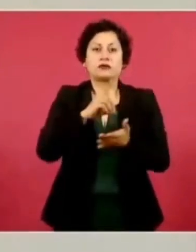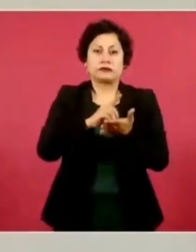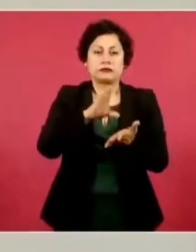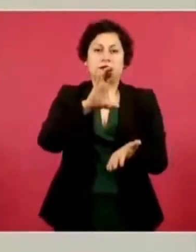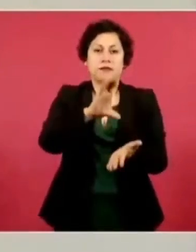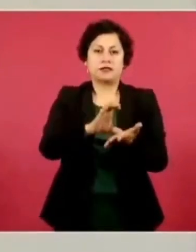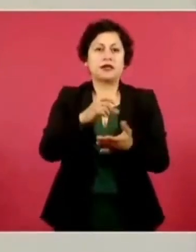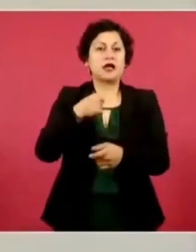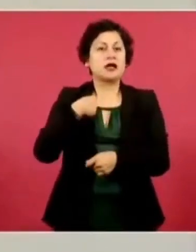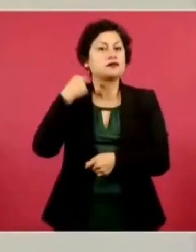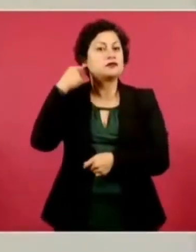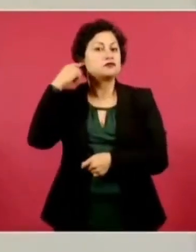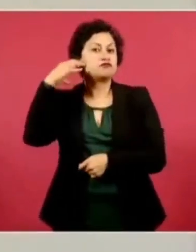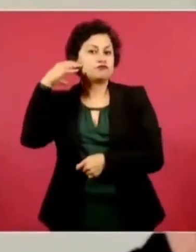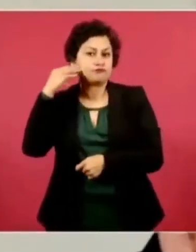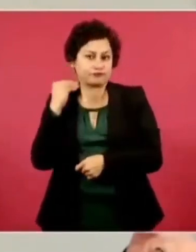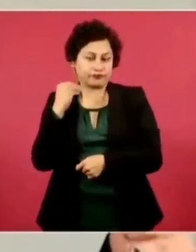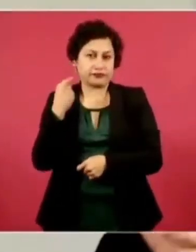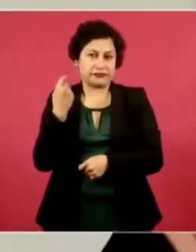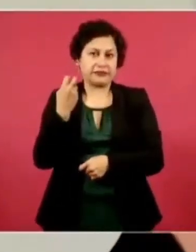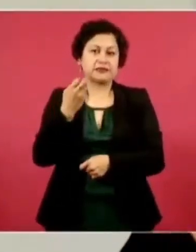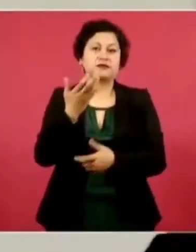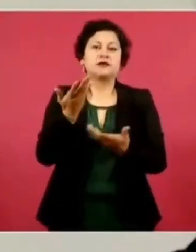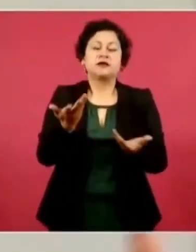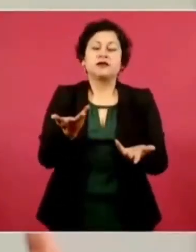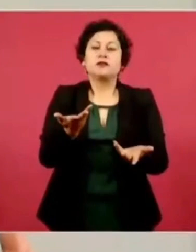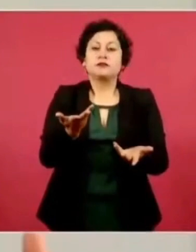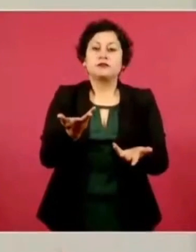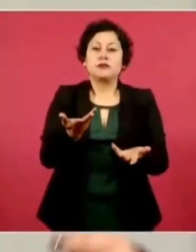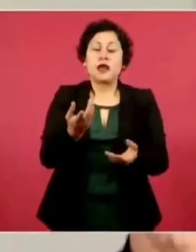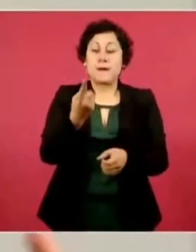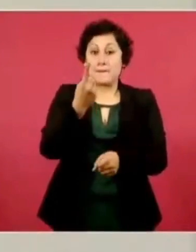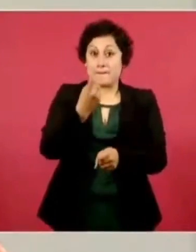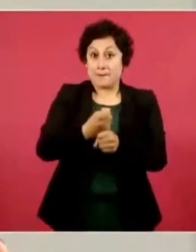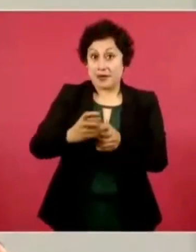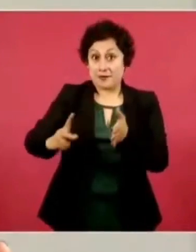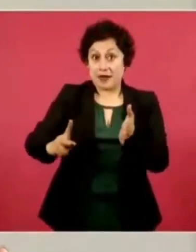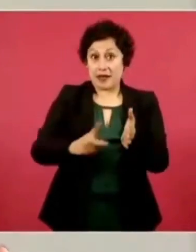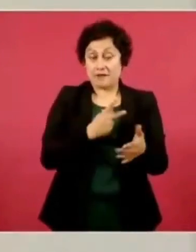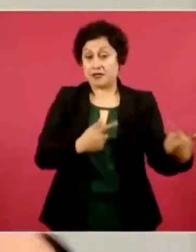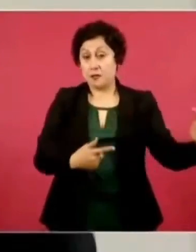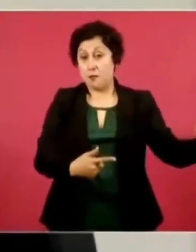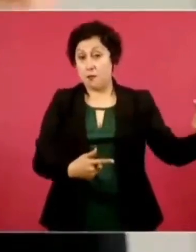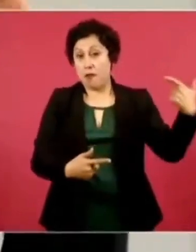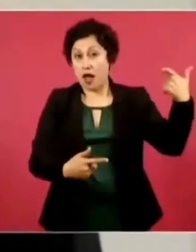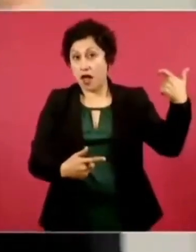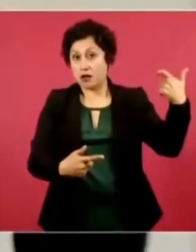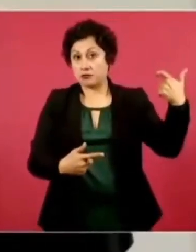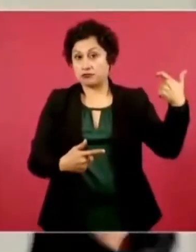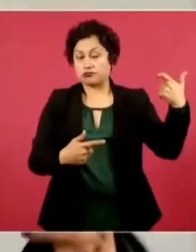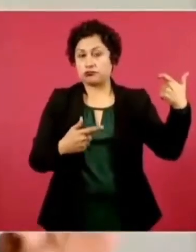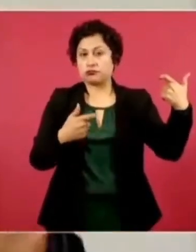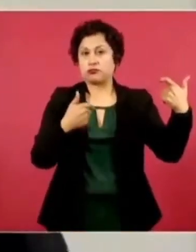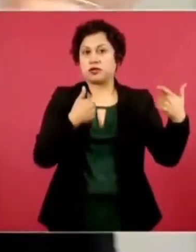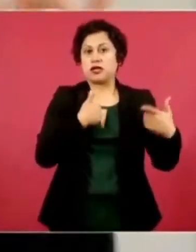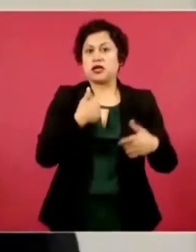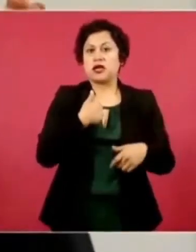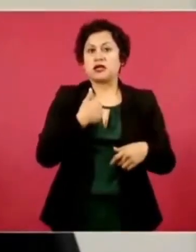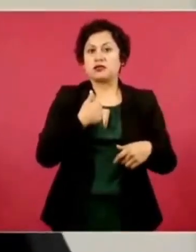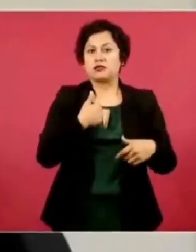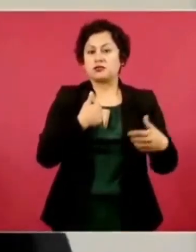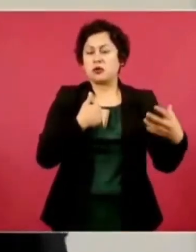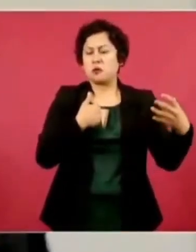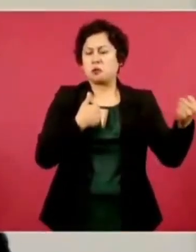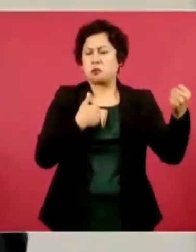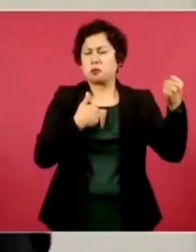En el primer intento nos quiso impactar la camioneta de mi lado, y yo escucho 2 estruendos,